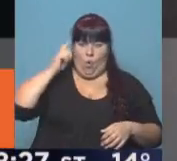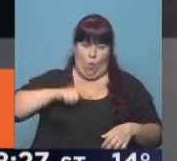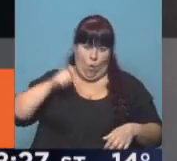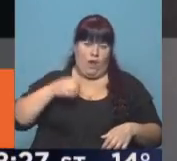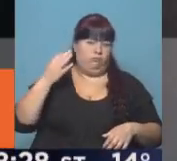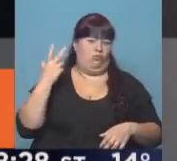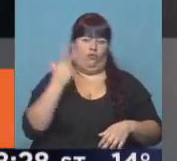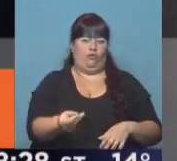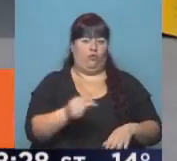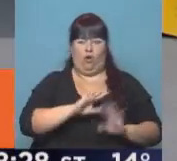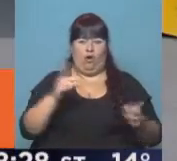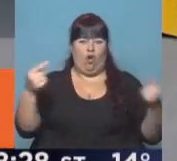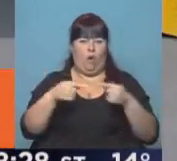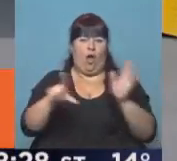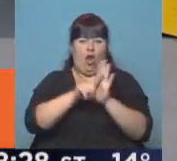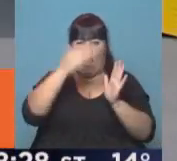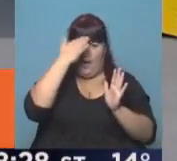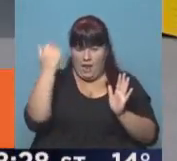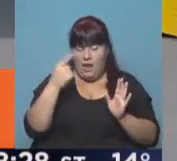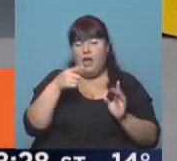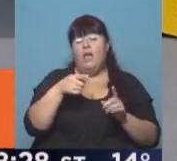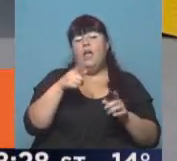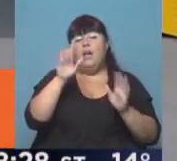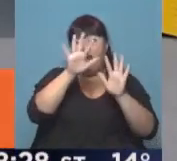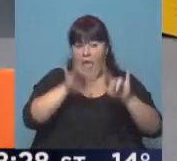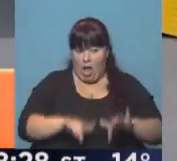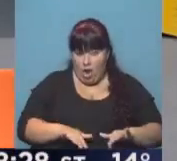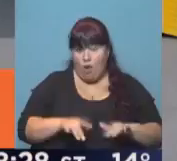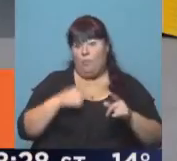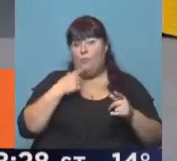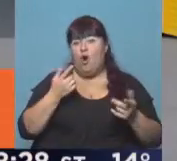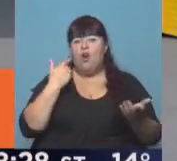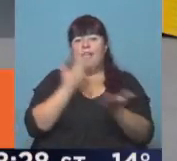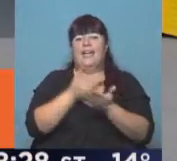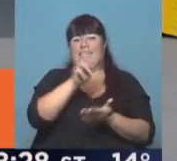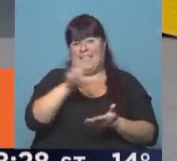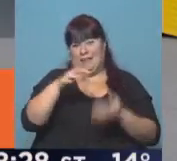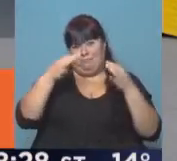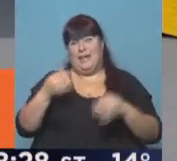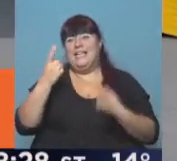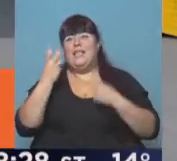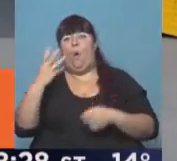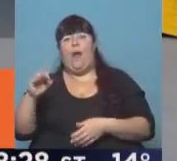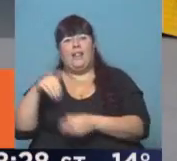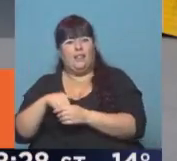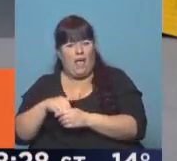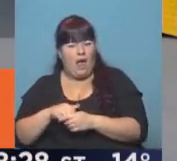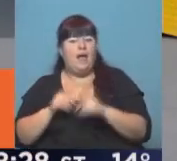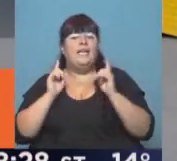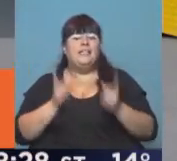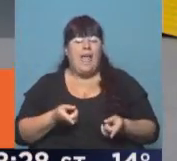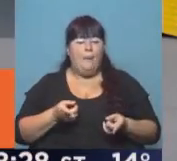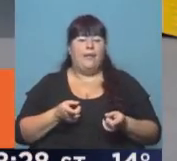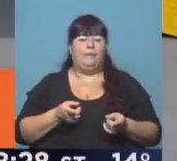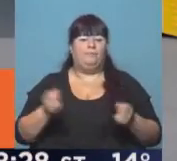claramente le dijo que esto era inconstitucional tanto en su redacción porque sacaron de existencias y tan 40 votos como en su